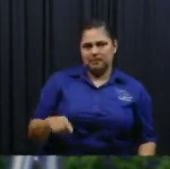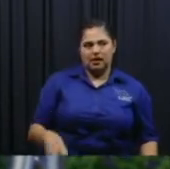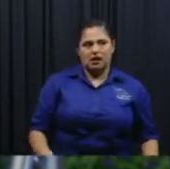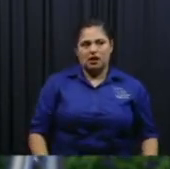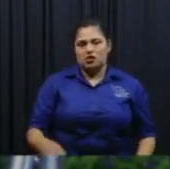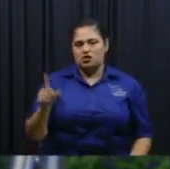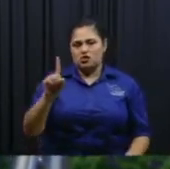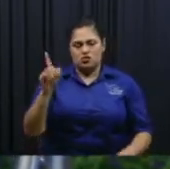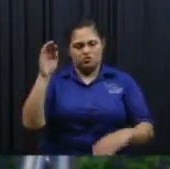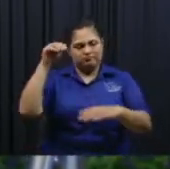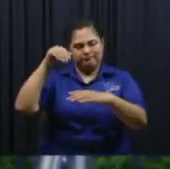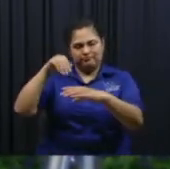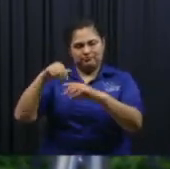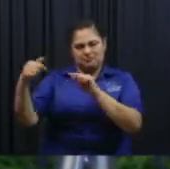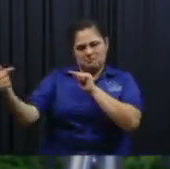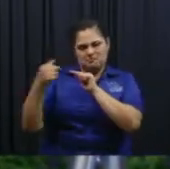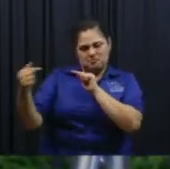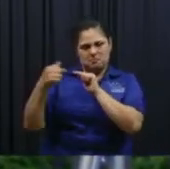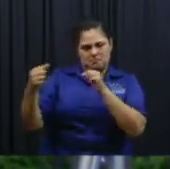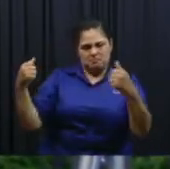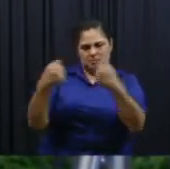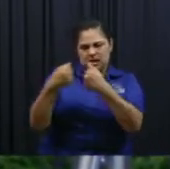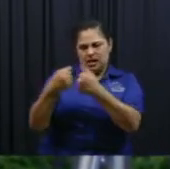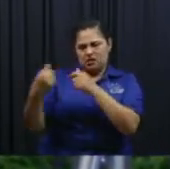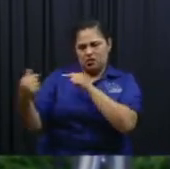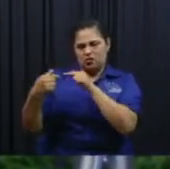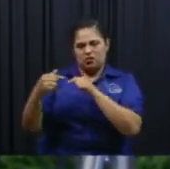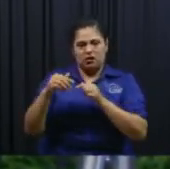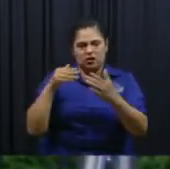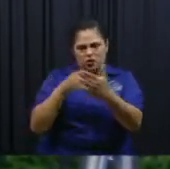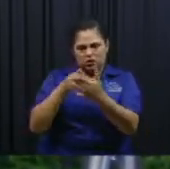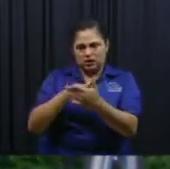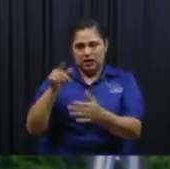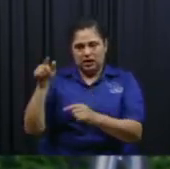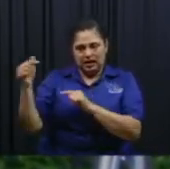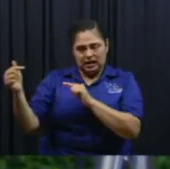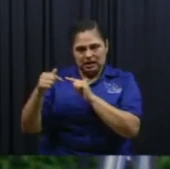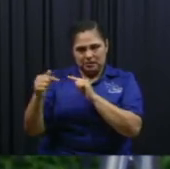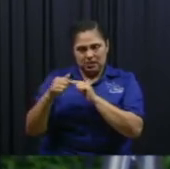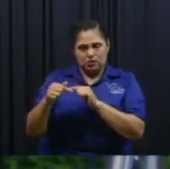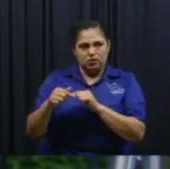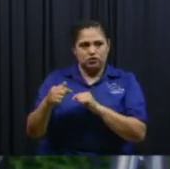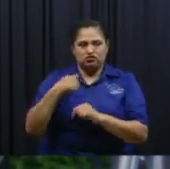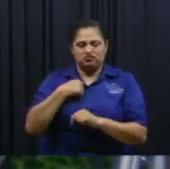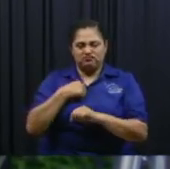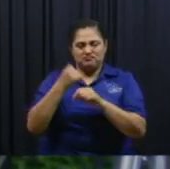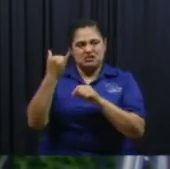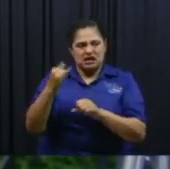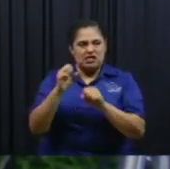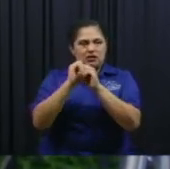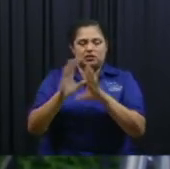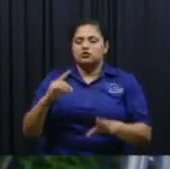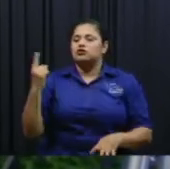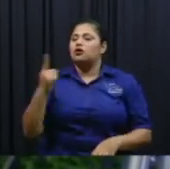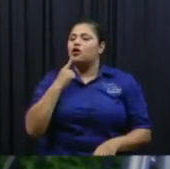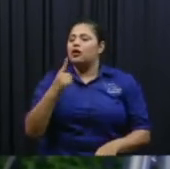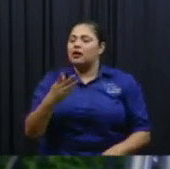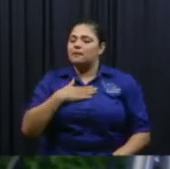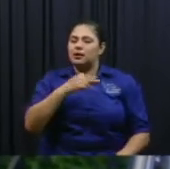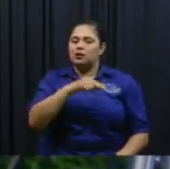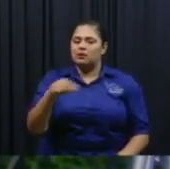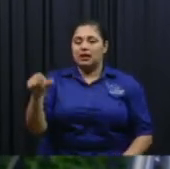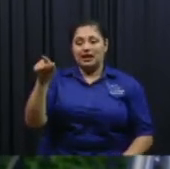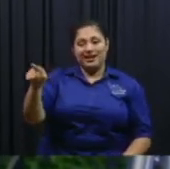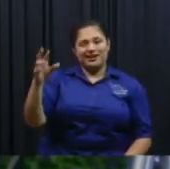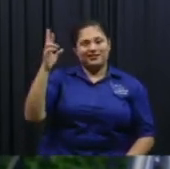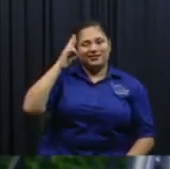no se van a meter con él yo ya lo vi sí solo Dígale mi nombre y él